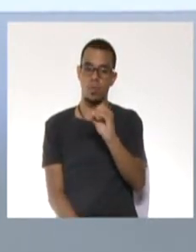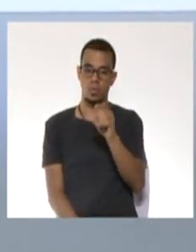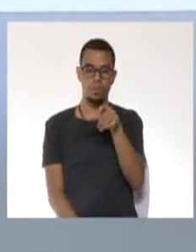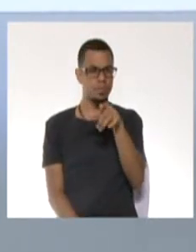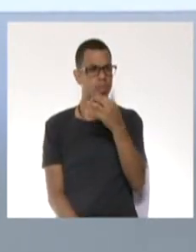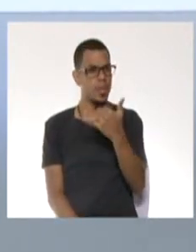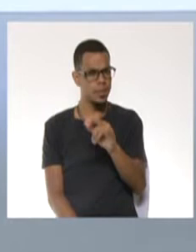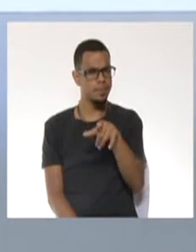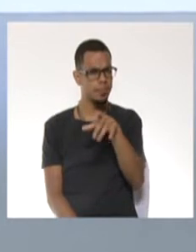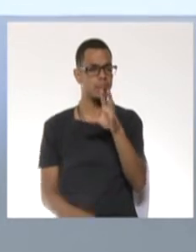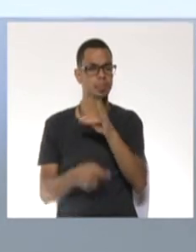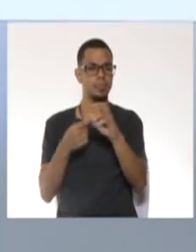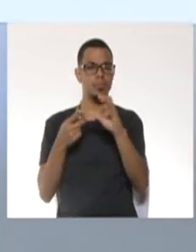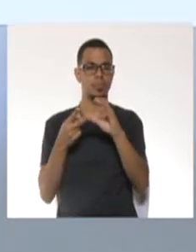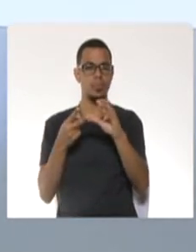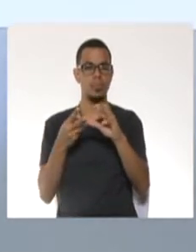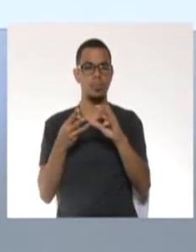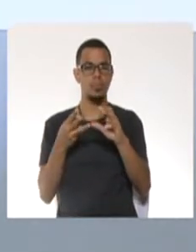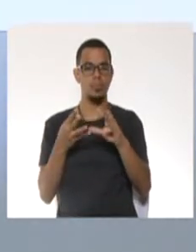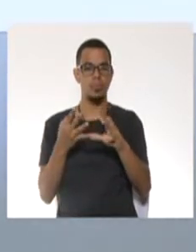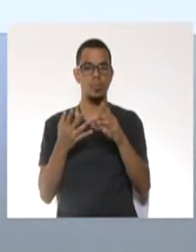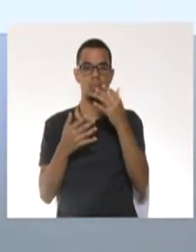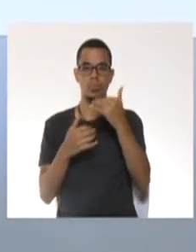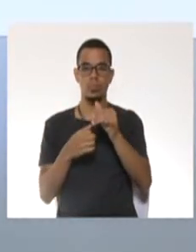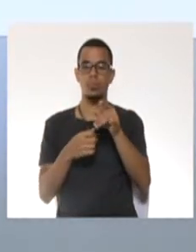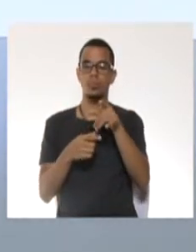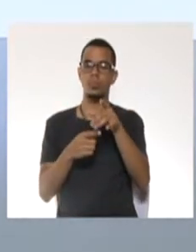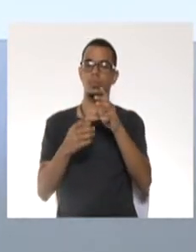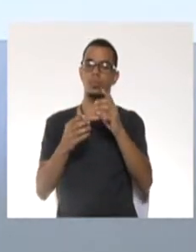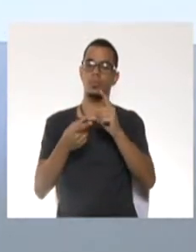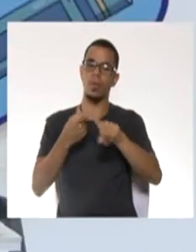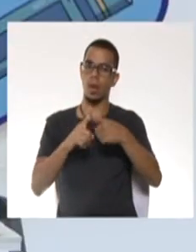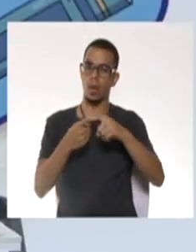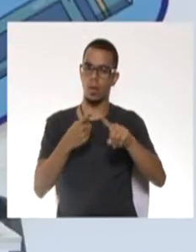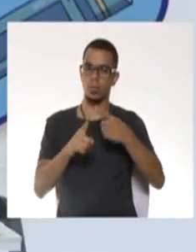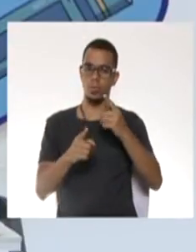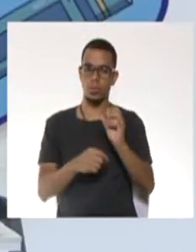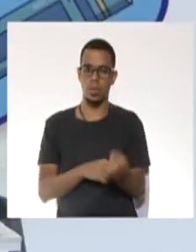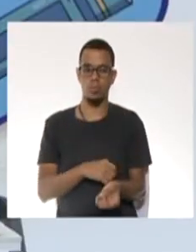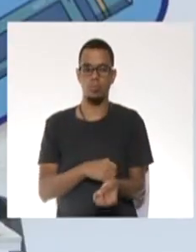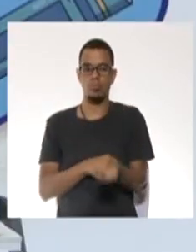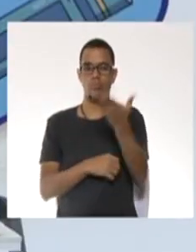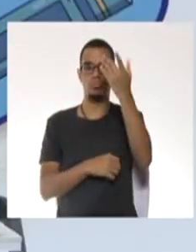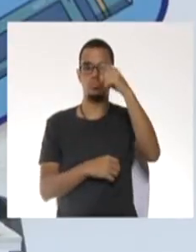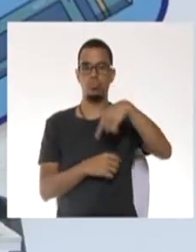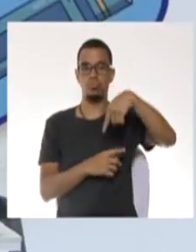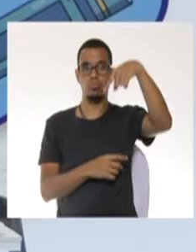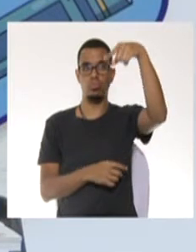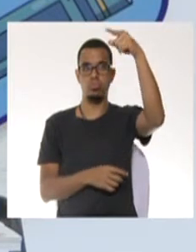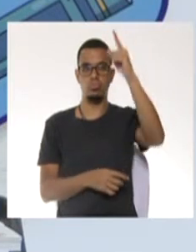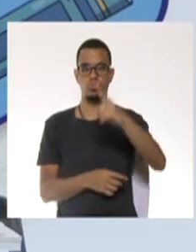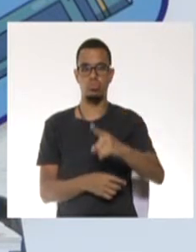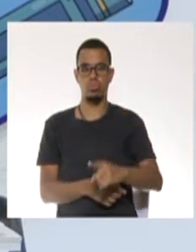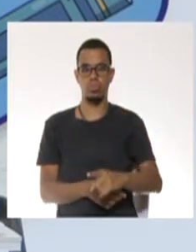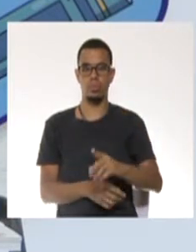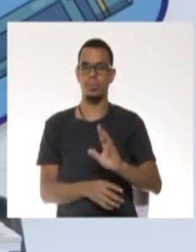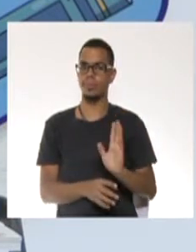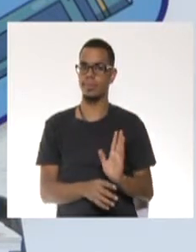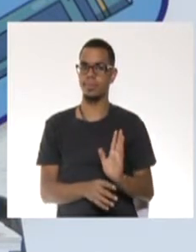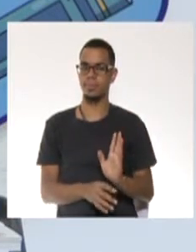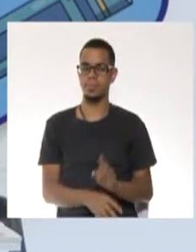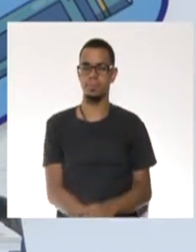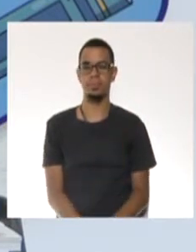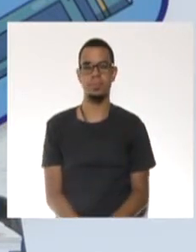características que tiene dicho objeto, ¿bien? Que fue lanzado, muy bien. Tengo